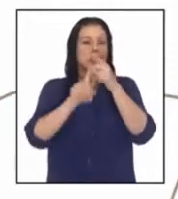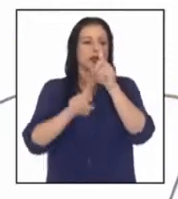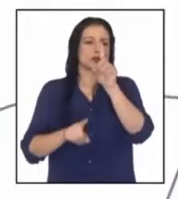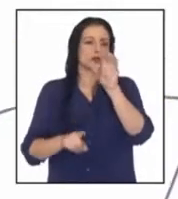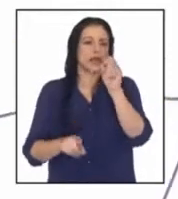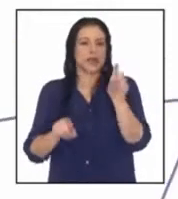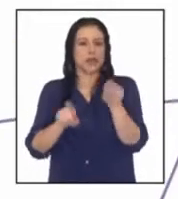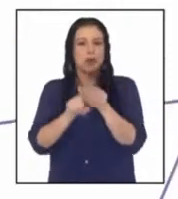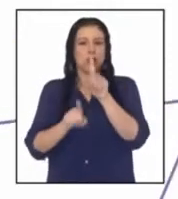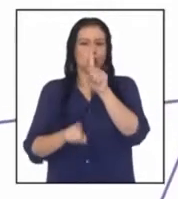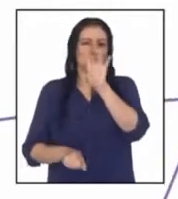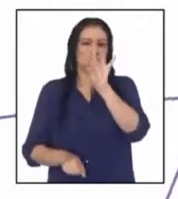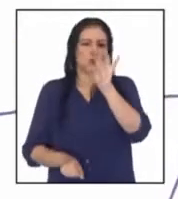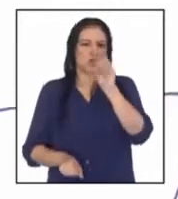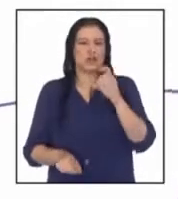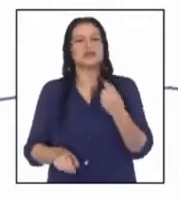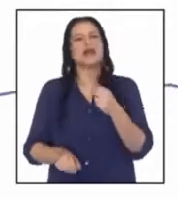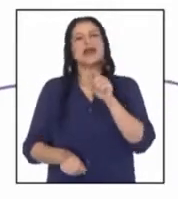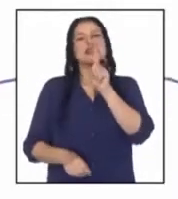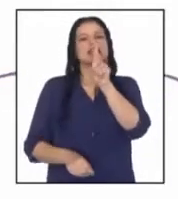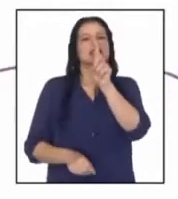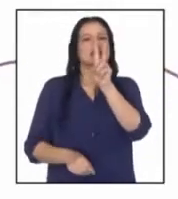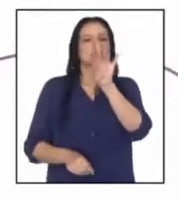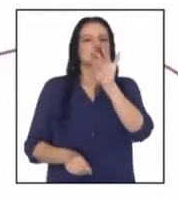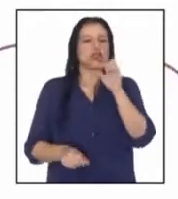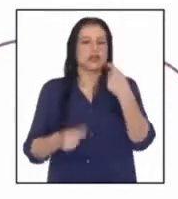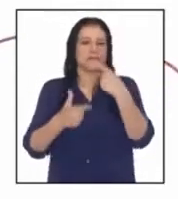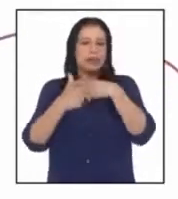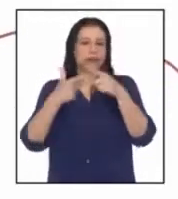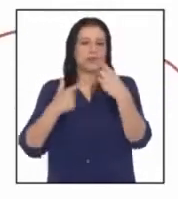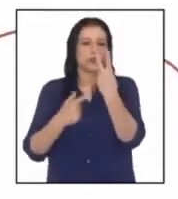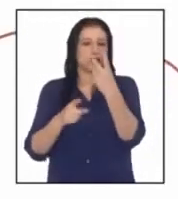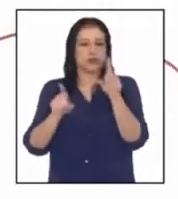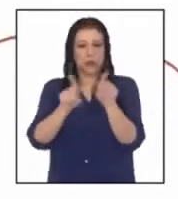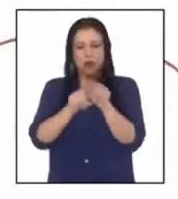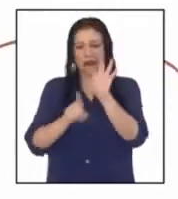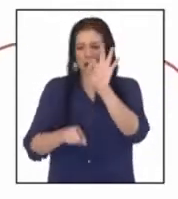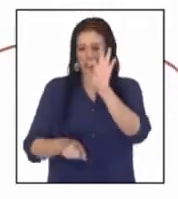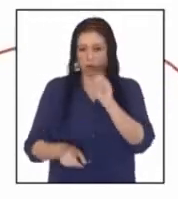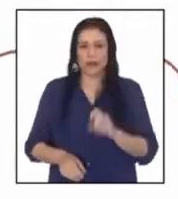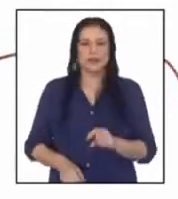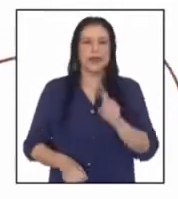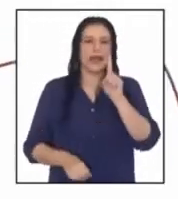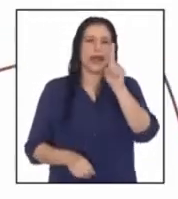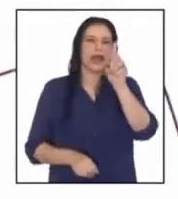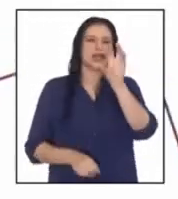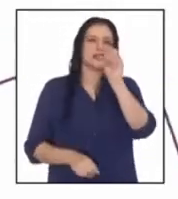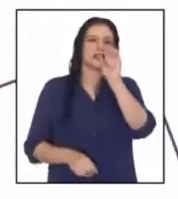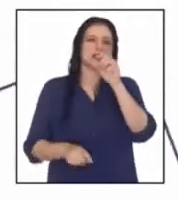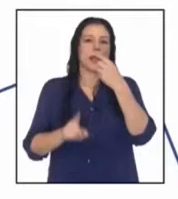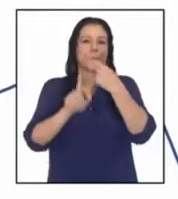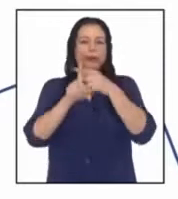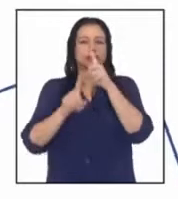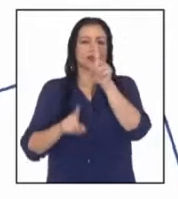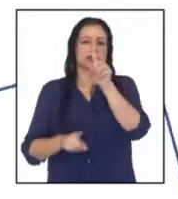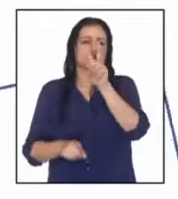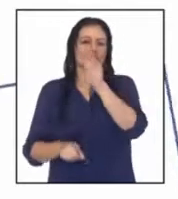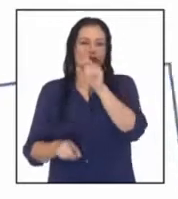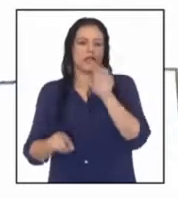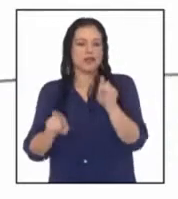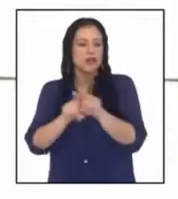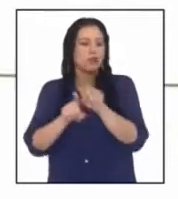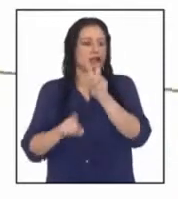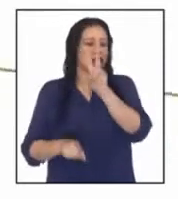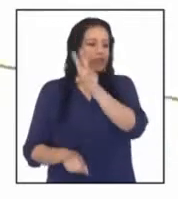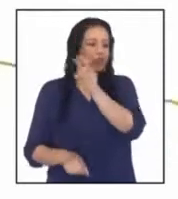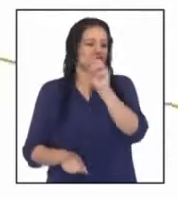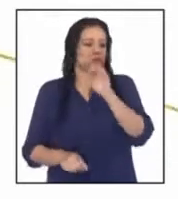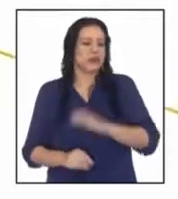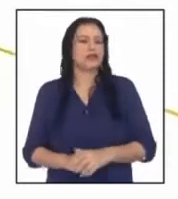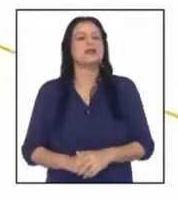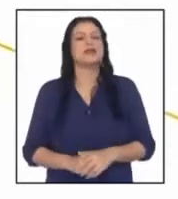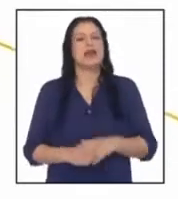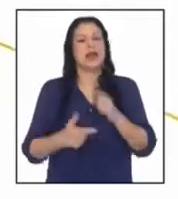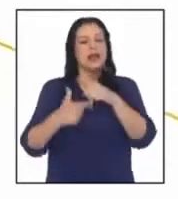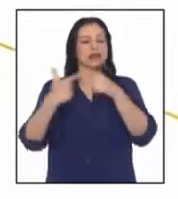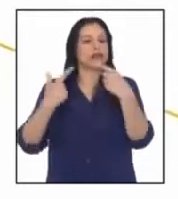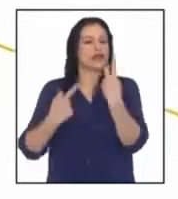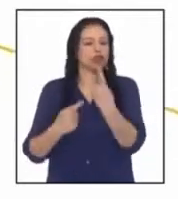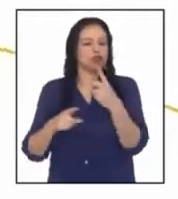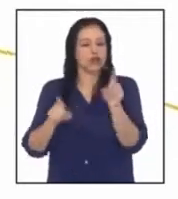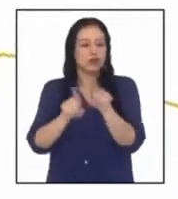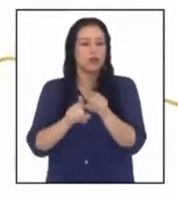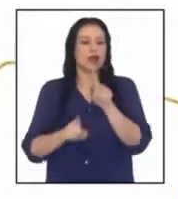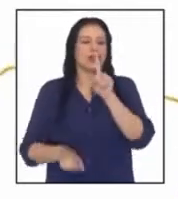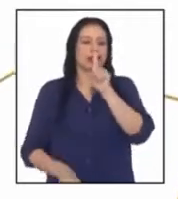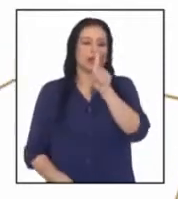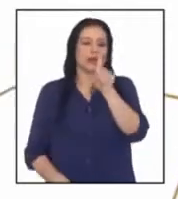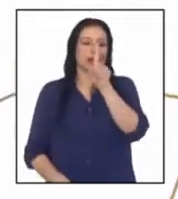a 180, 180 entre 2 igual a 90, 100 más 120 igual a 220, 220 entre 2